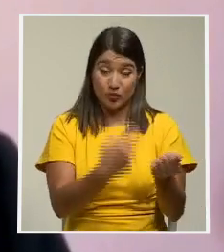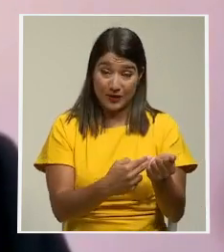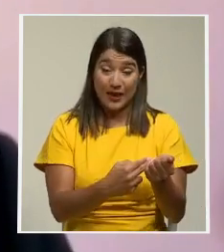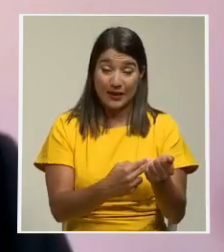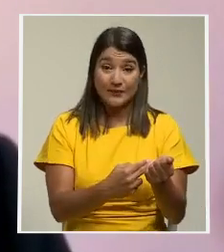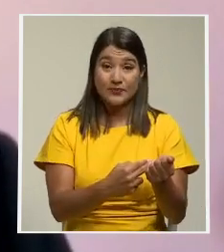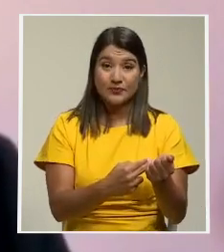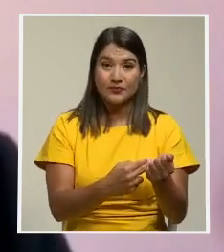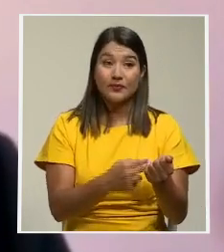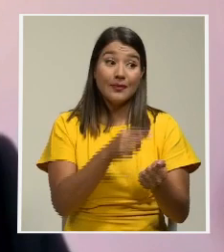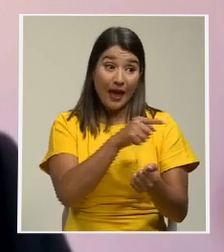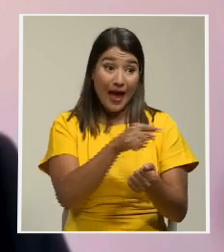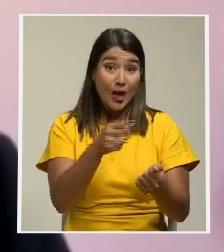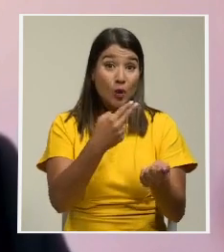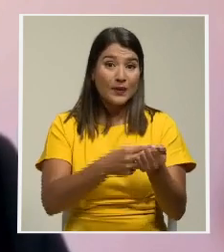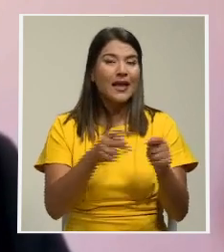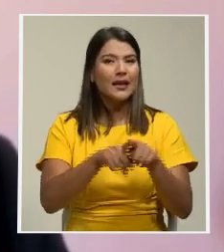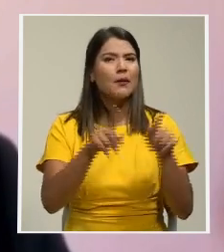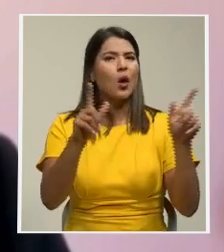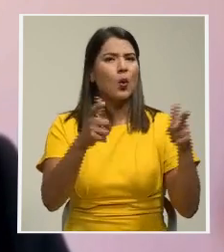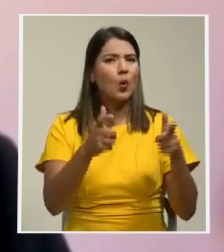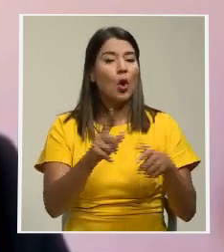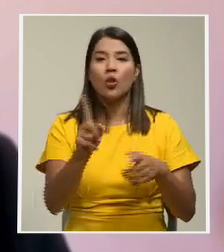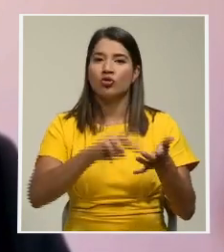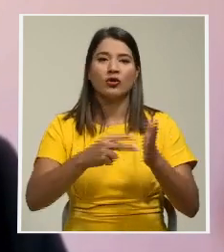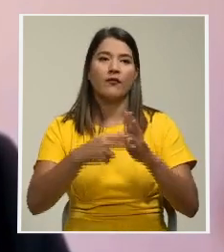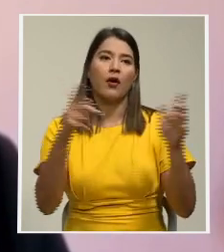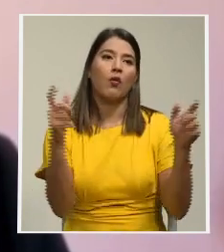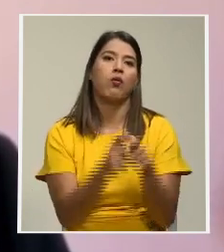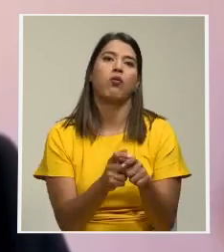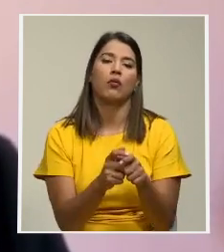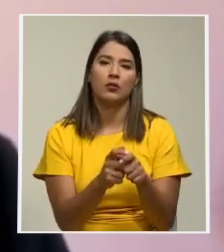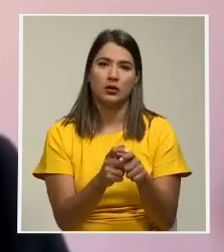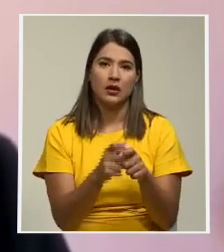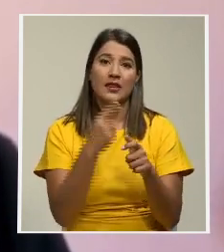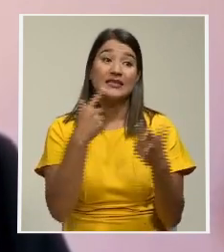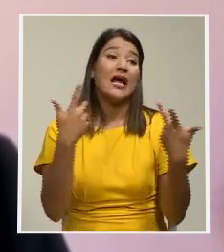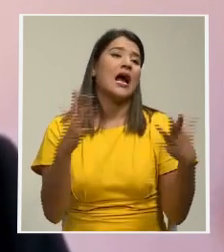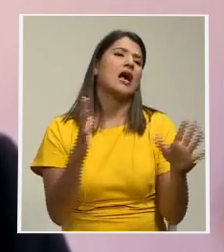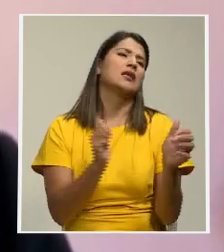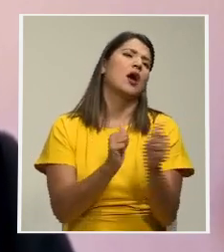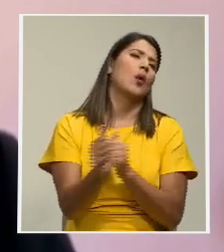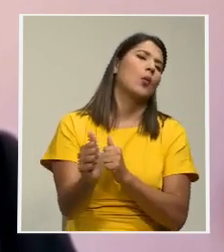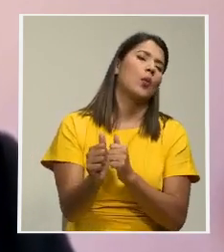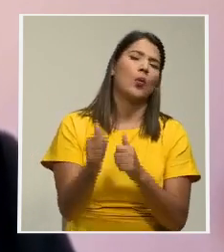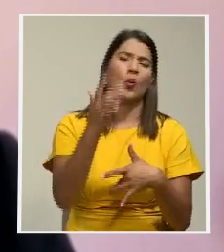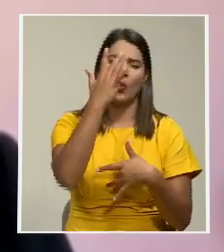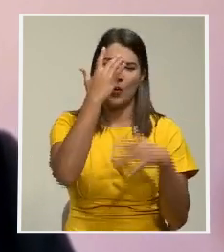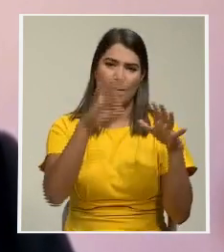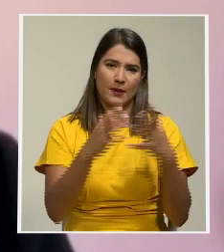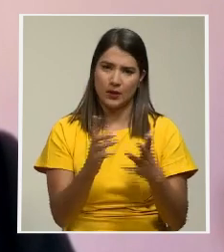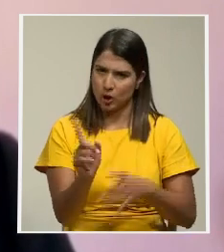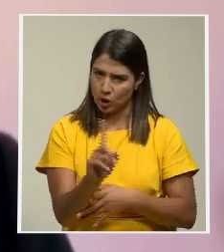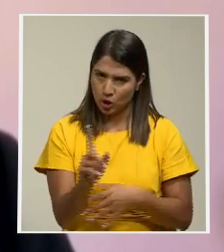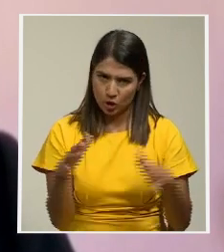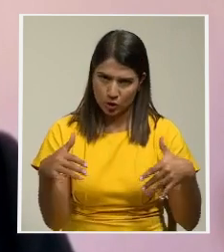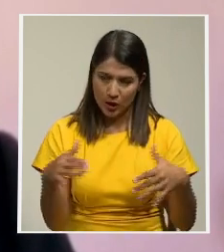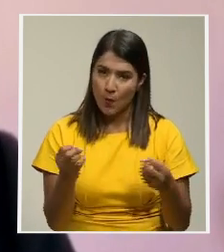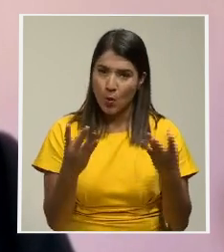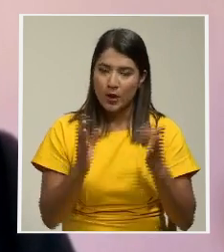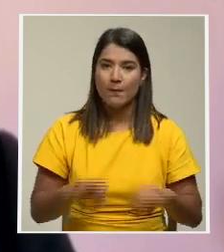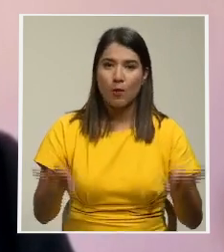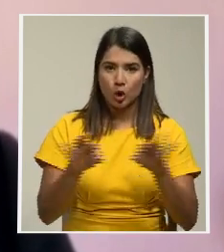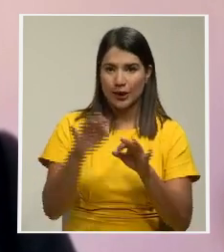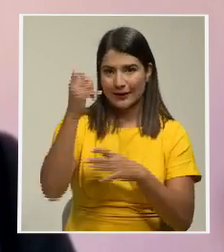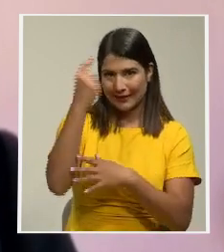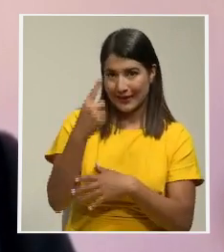tendido a una baja, no una baja vertiginosa, no es una baja que digamos ya definitivamente salimos de la pandemia. Y es importante entenderlo porque a pesar de que